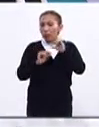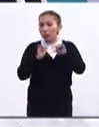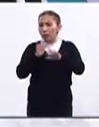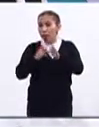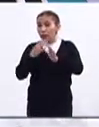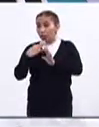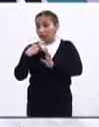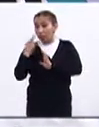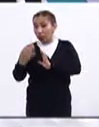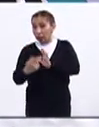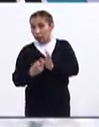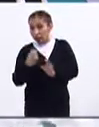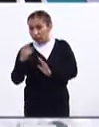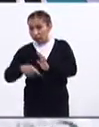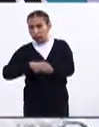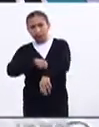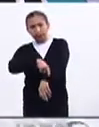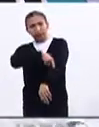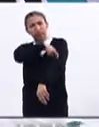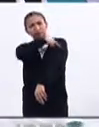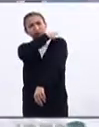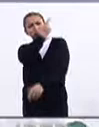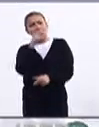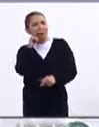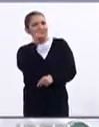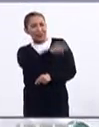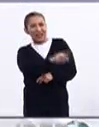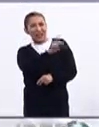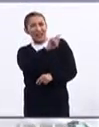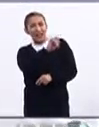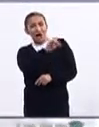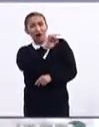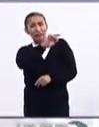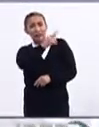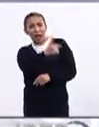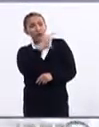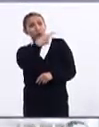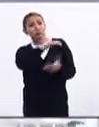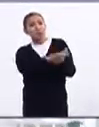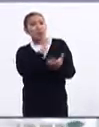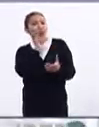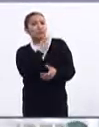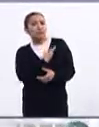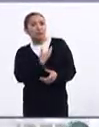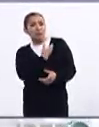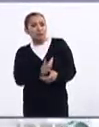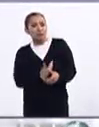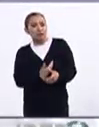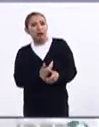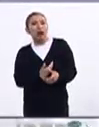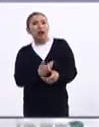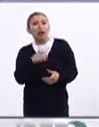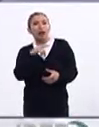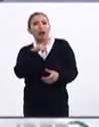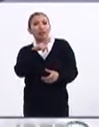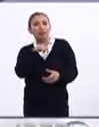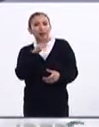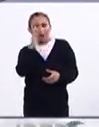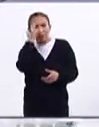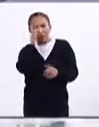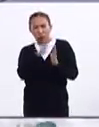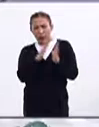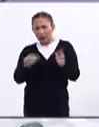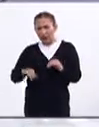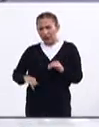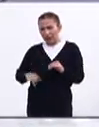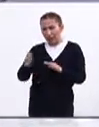pueda reelegir de manera indefinida, como sucedió ya en el caso de Daniel Ortega, en donde su esposa es la vicepresidenta. Me recuerdan un libro